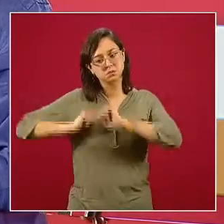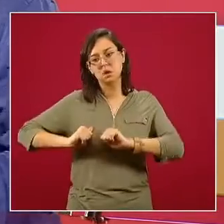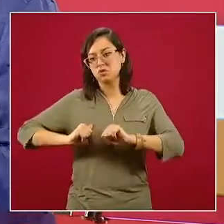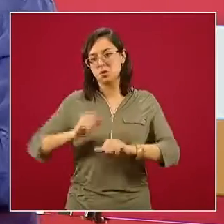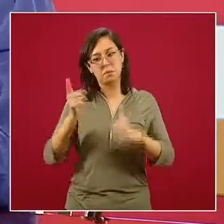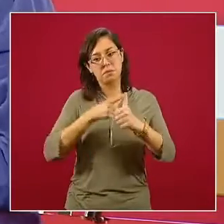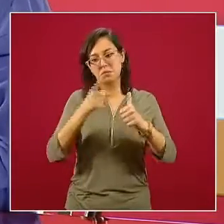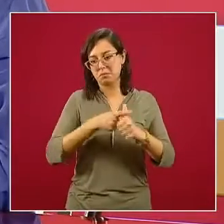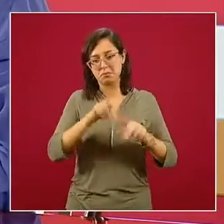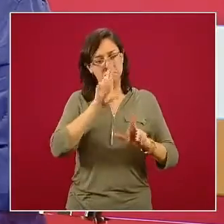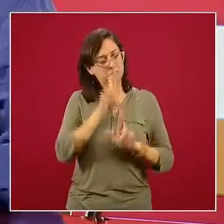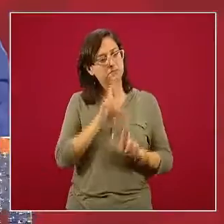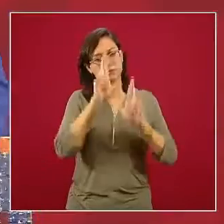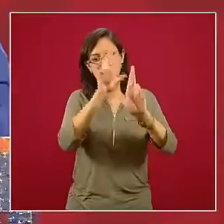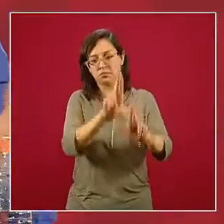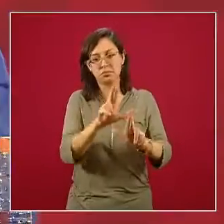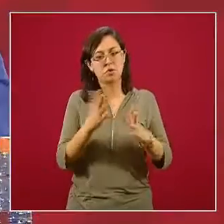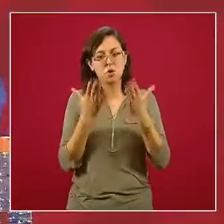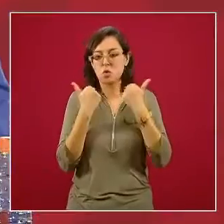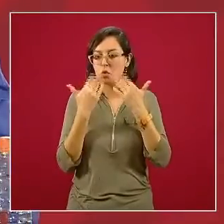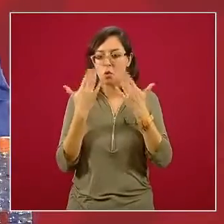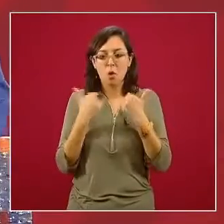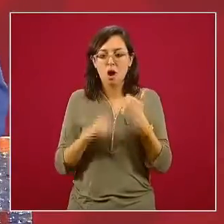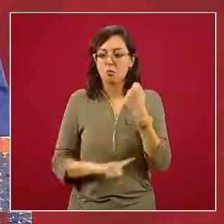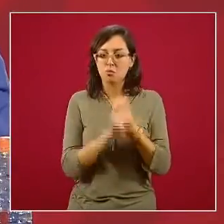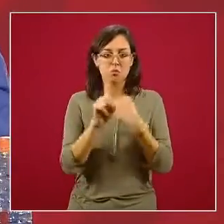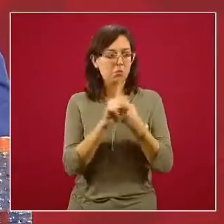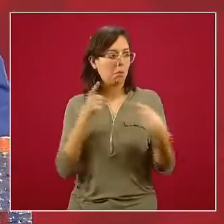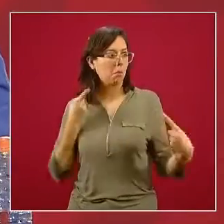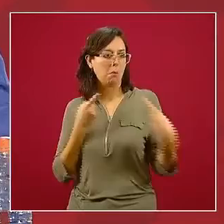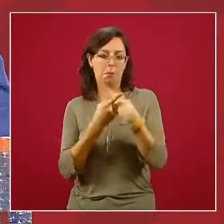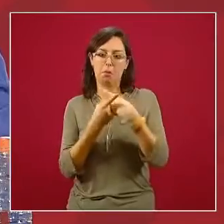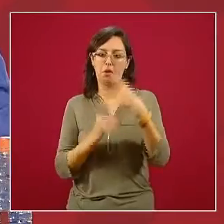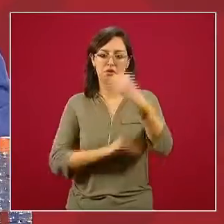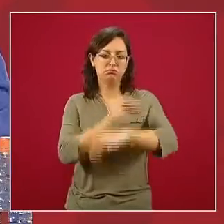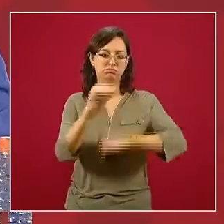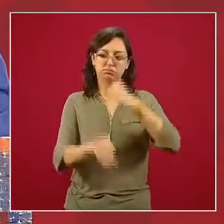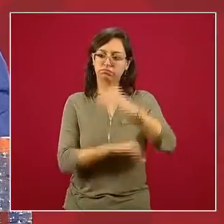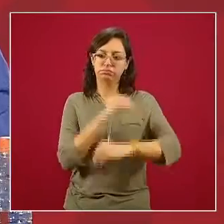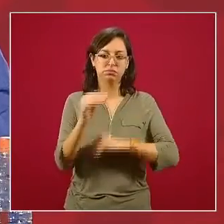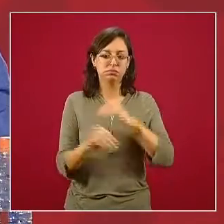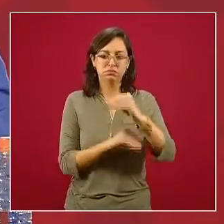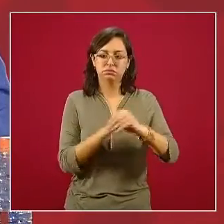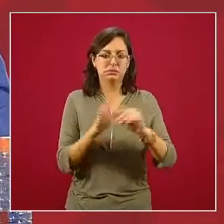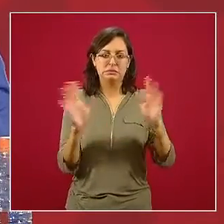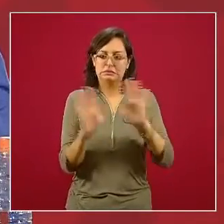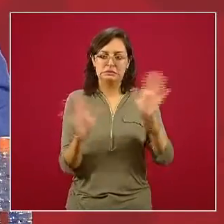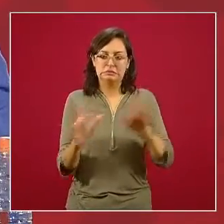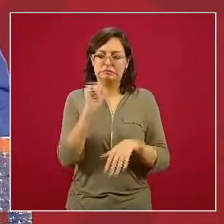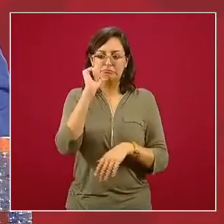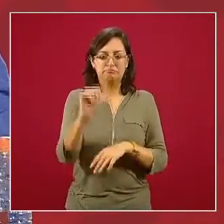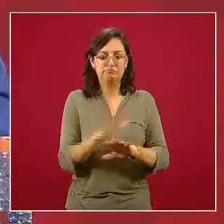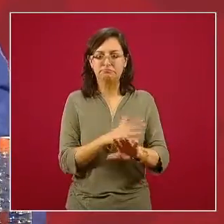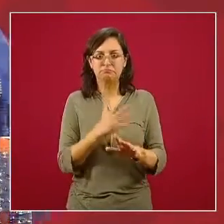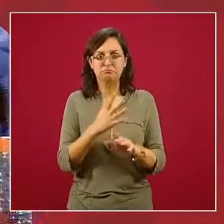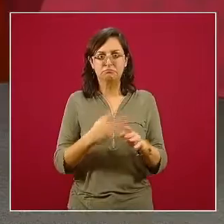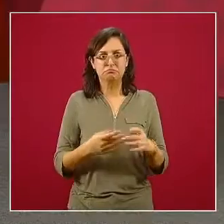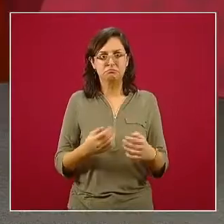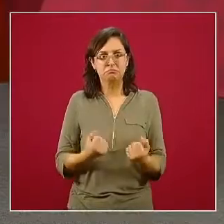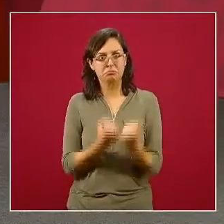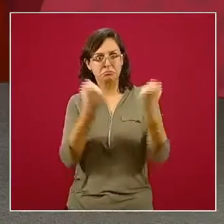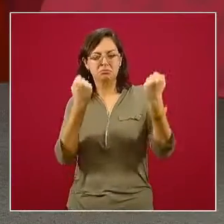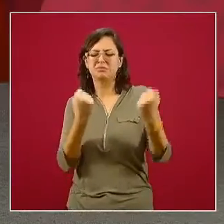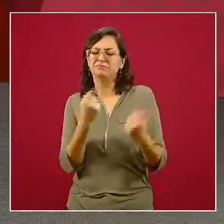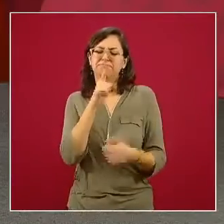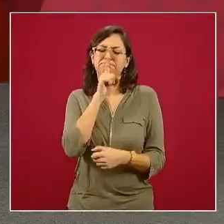estatal, y si deciden que no, no hay ninguna contraposición o pleito o animosidad con el gobierno federal, simplemente